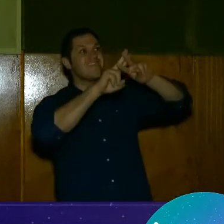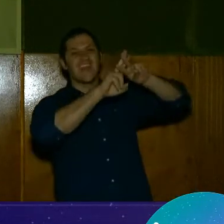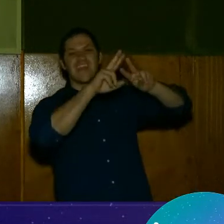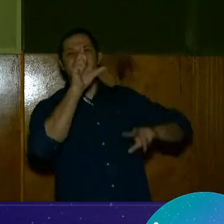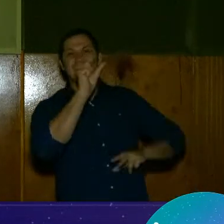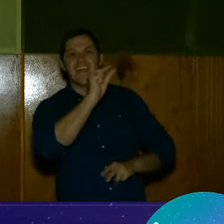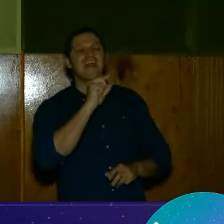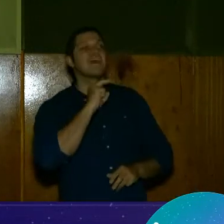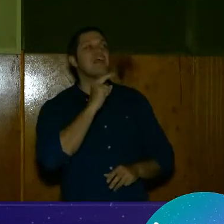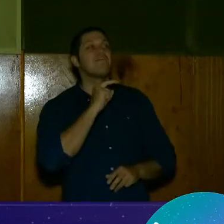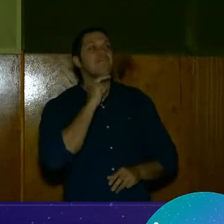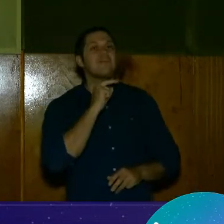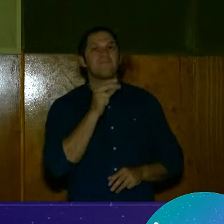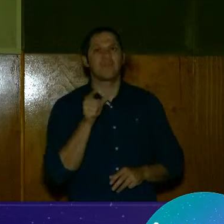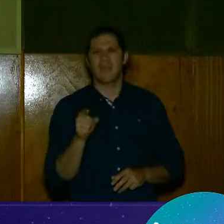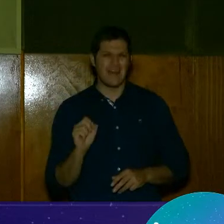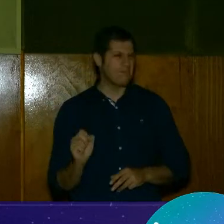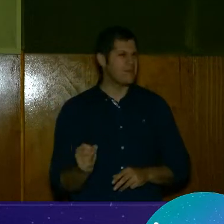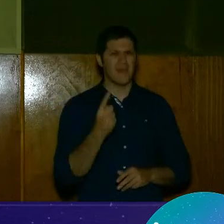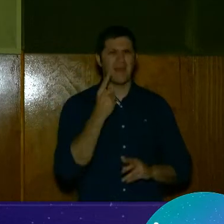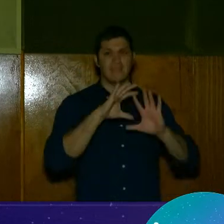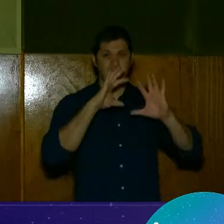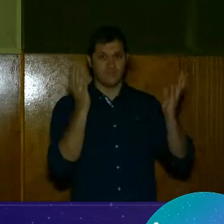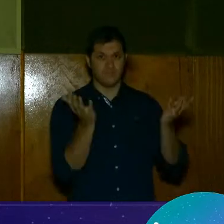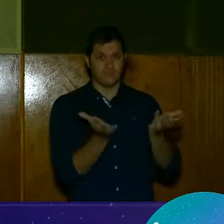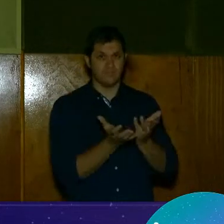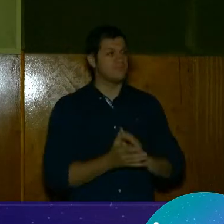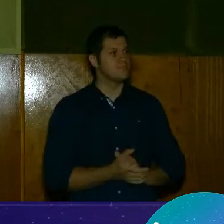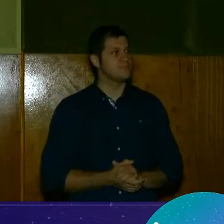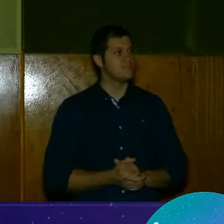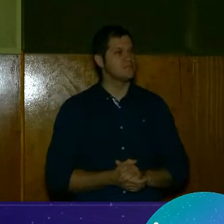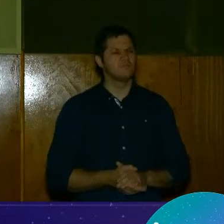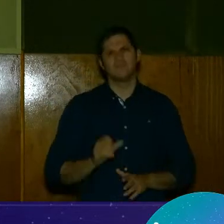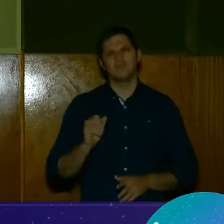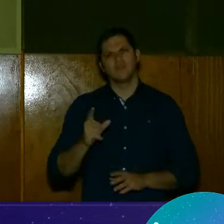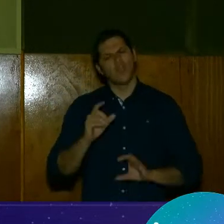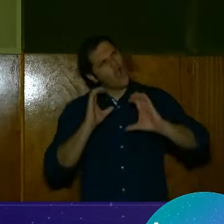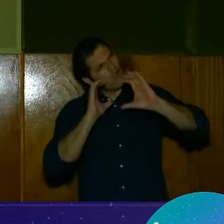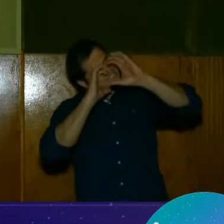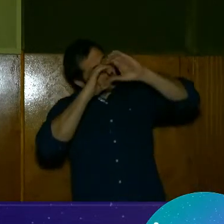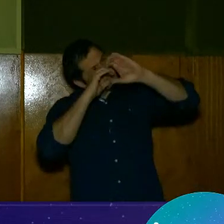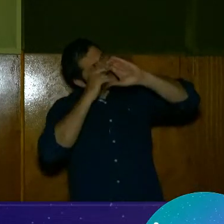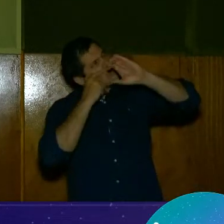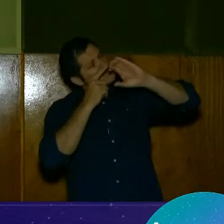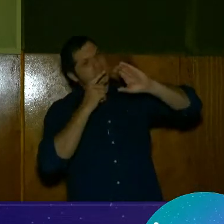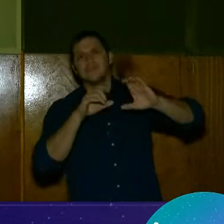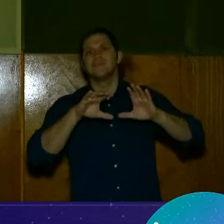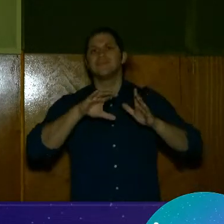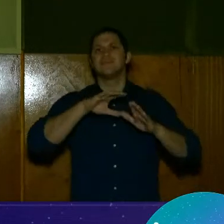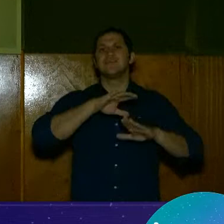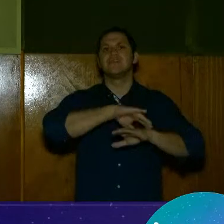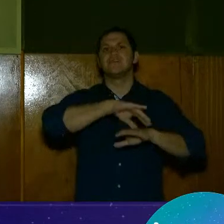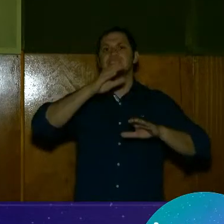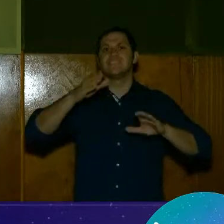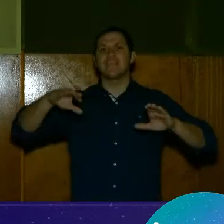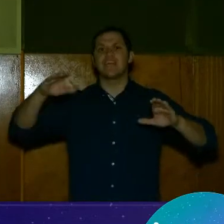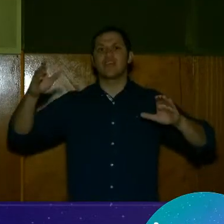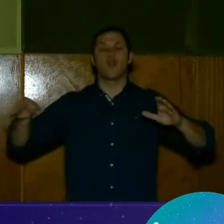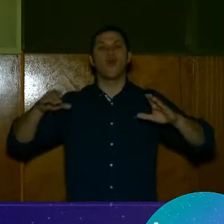primera en muchas cosas maría thereza es la descubridora de la primera en anacafé